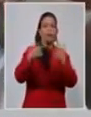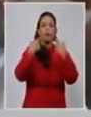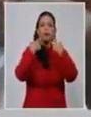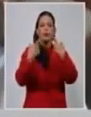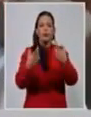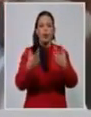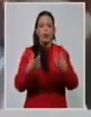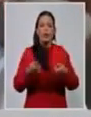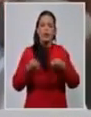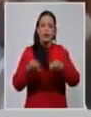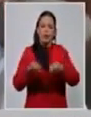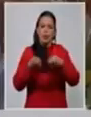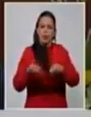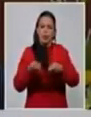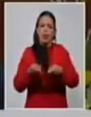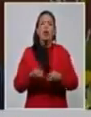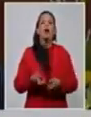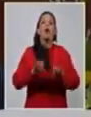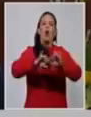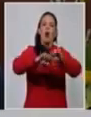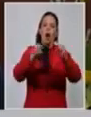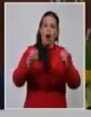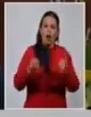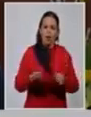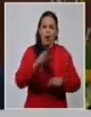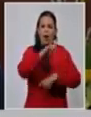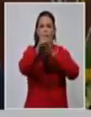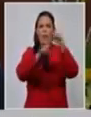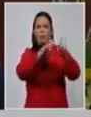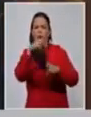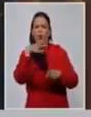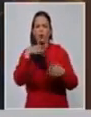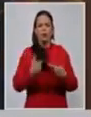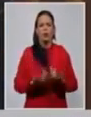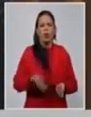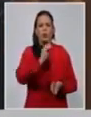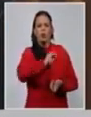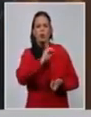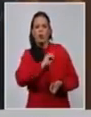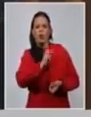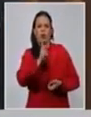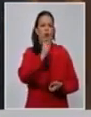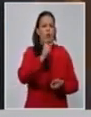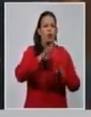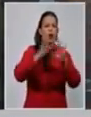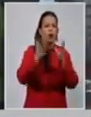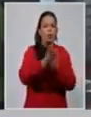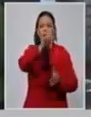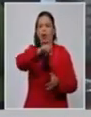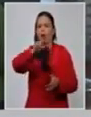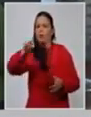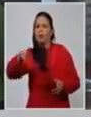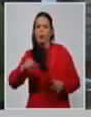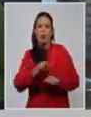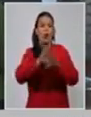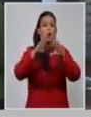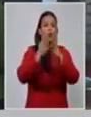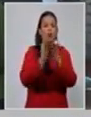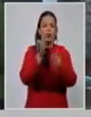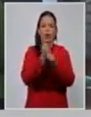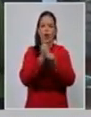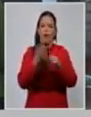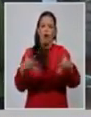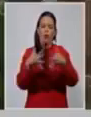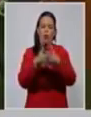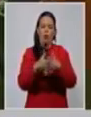insistiendo en el rigor de la pesquisa activa y la vigilancia de las entidades de salud, por supuesto, unida a todas las